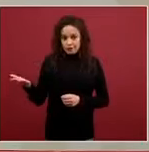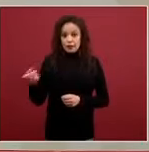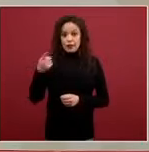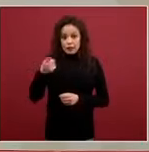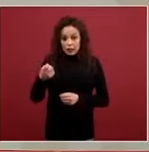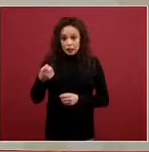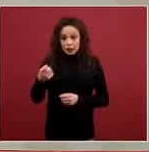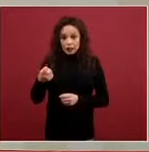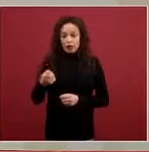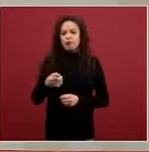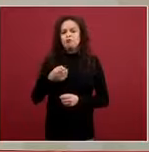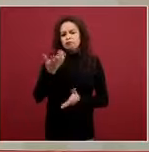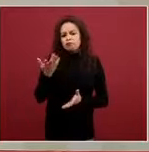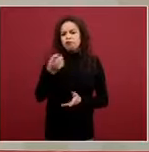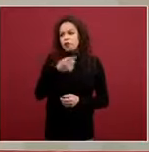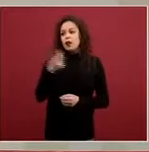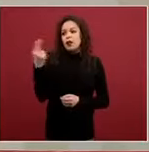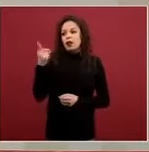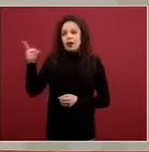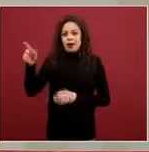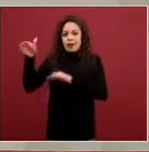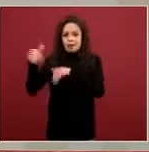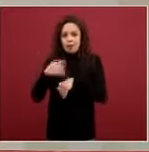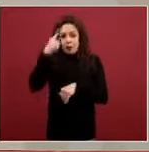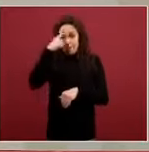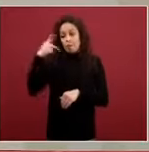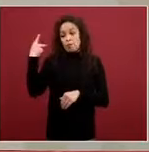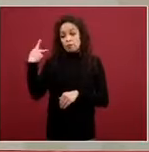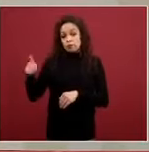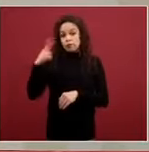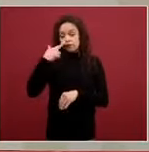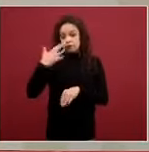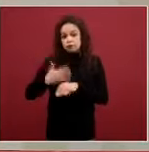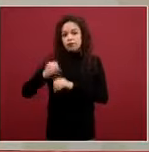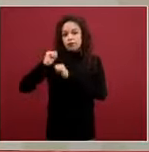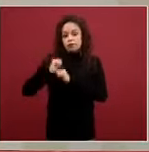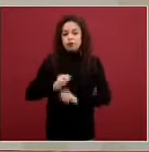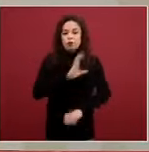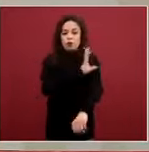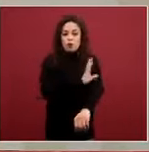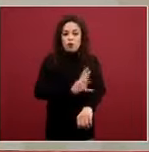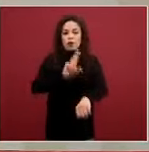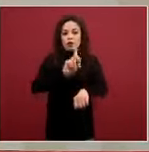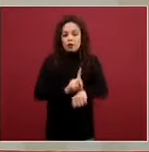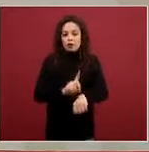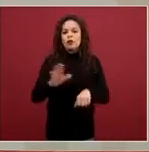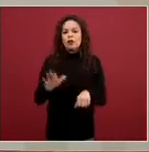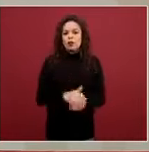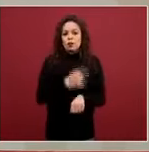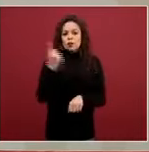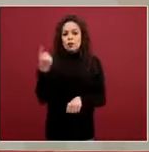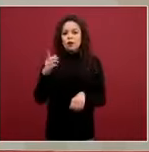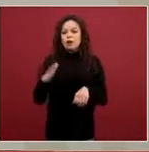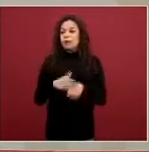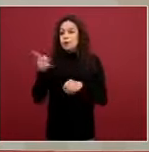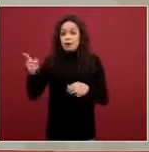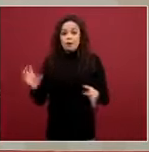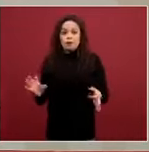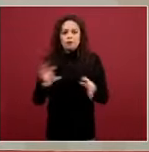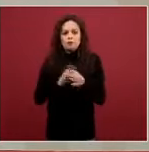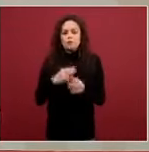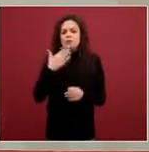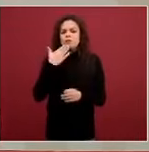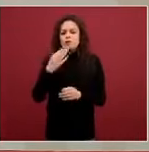propuesta para que cumpla este papel de coordinación por la buena relación que tiene con el gobernador del Mazo, y